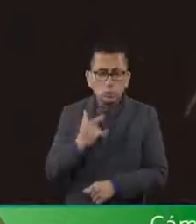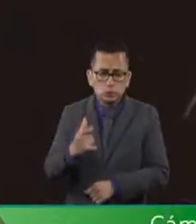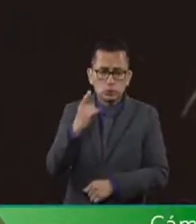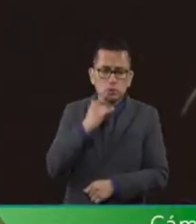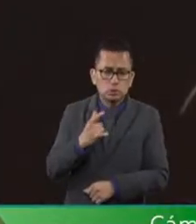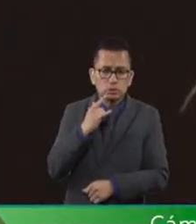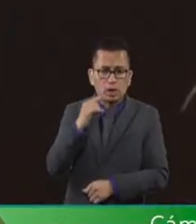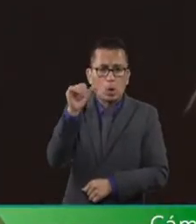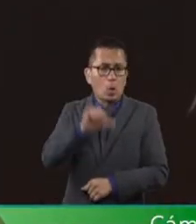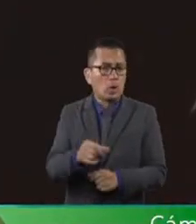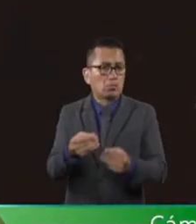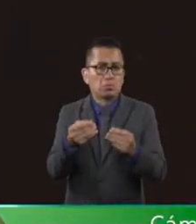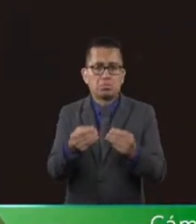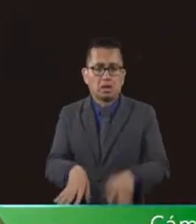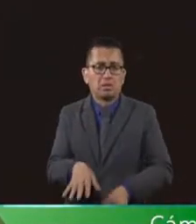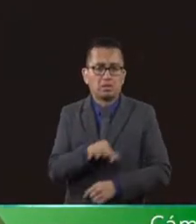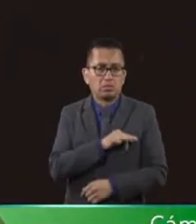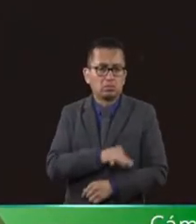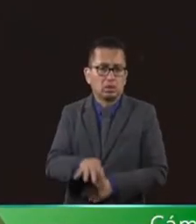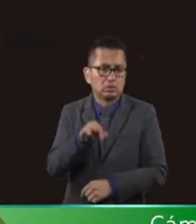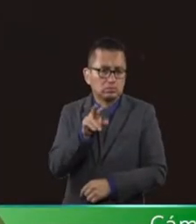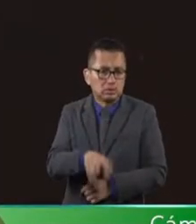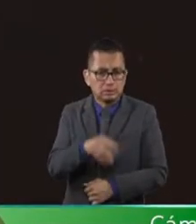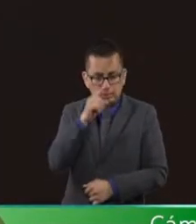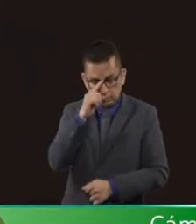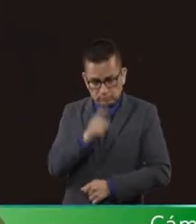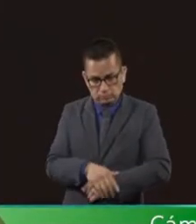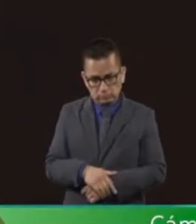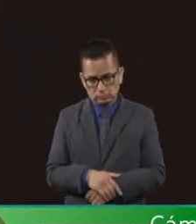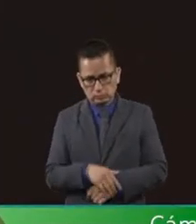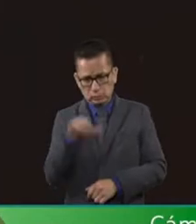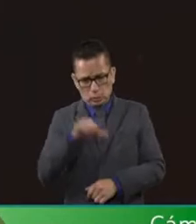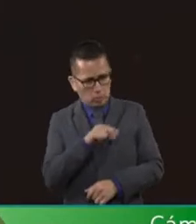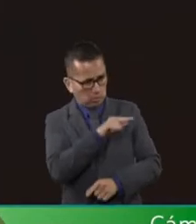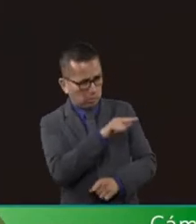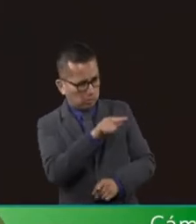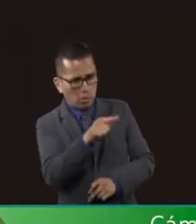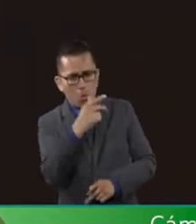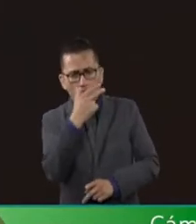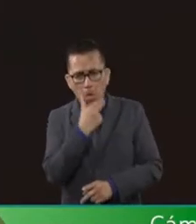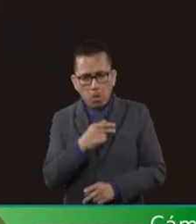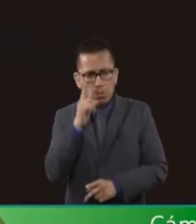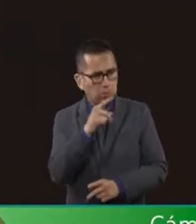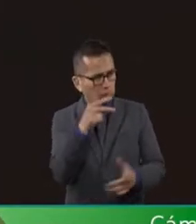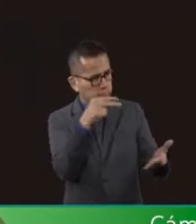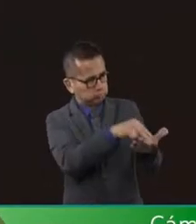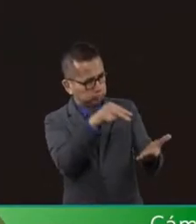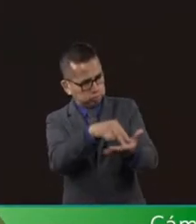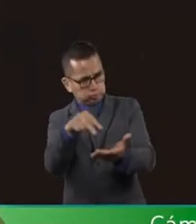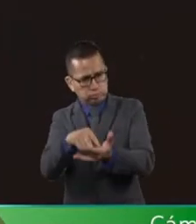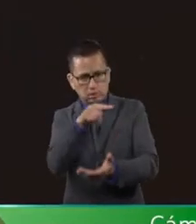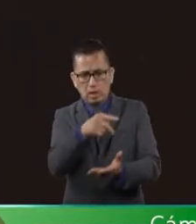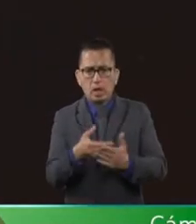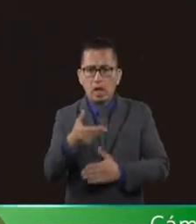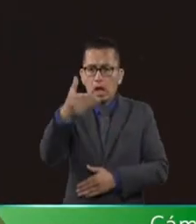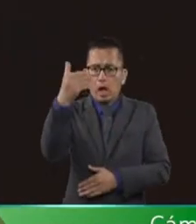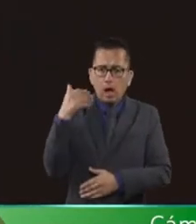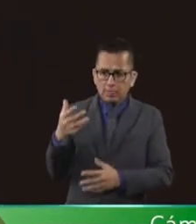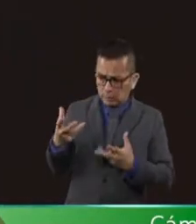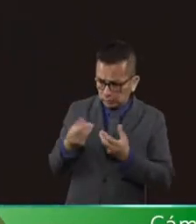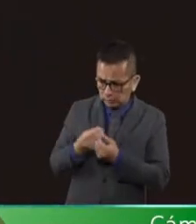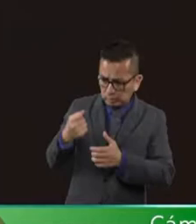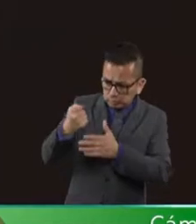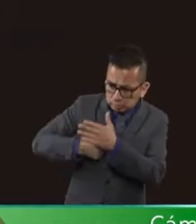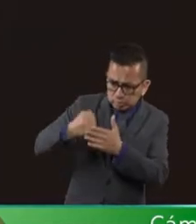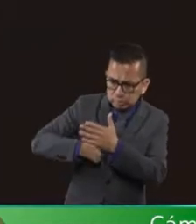haber escuchado en esta tribuna a hombres y mujeres que formaron parte de una lucha por la democracia durante